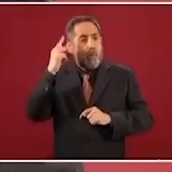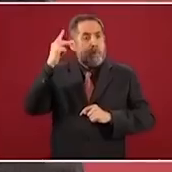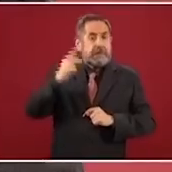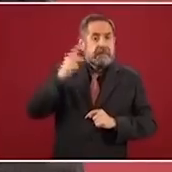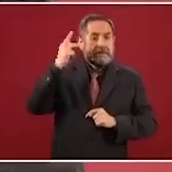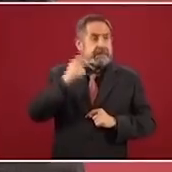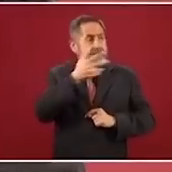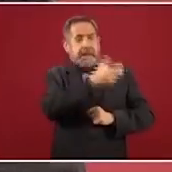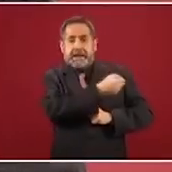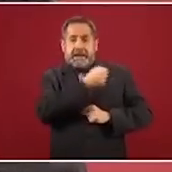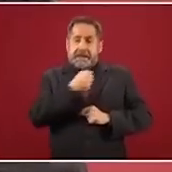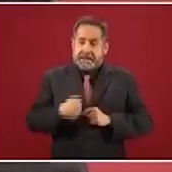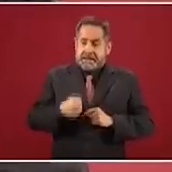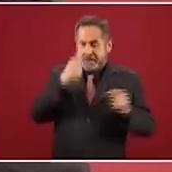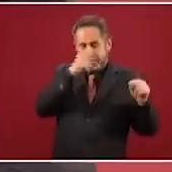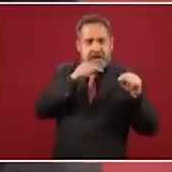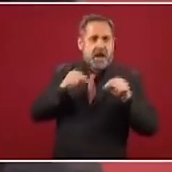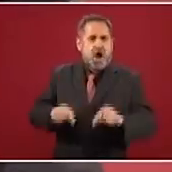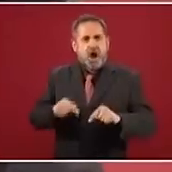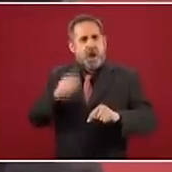príncipe.